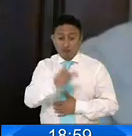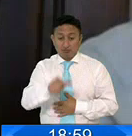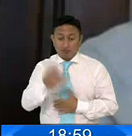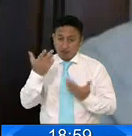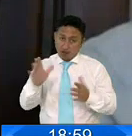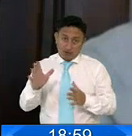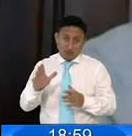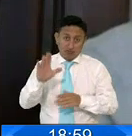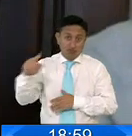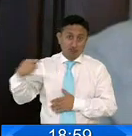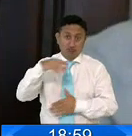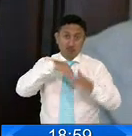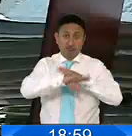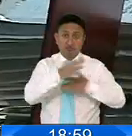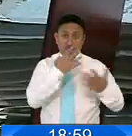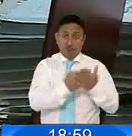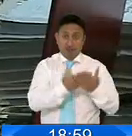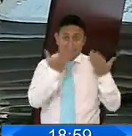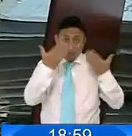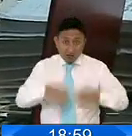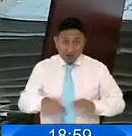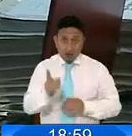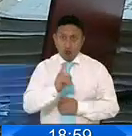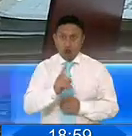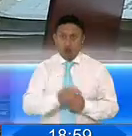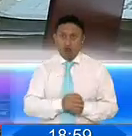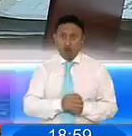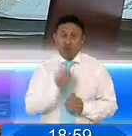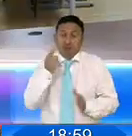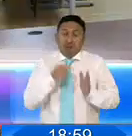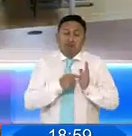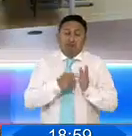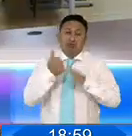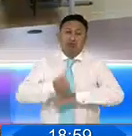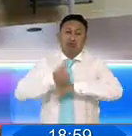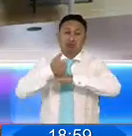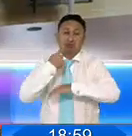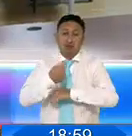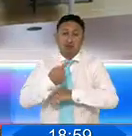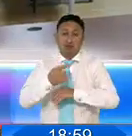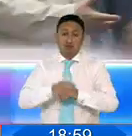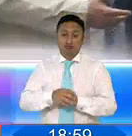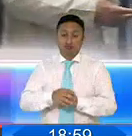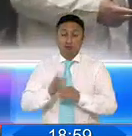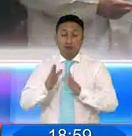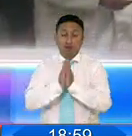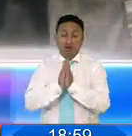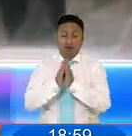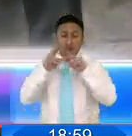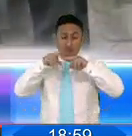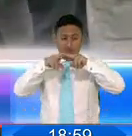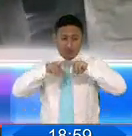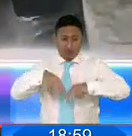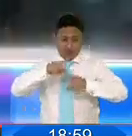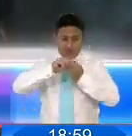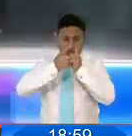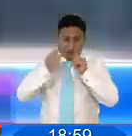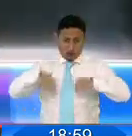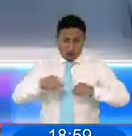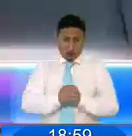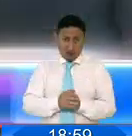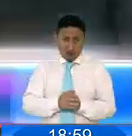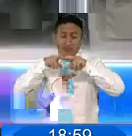y a los empresarios, prescribe. En el hipotético que el tribunal niegue la casación, ¿qué es lo que sucede con los procesados teniendo